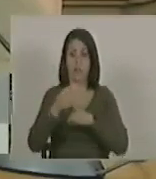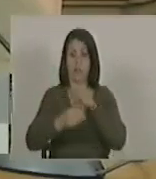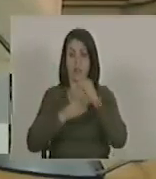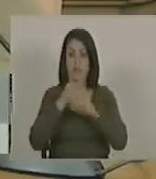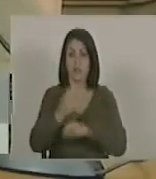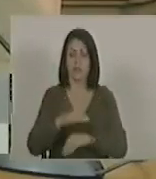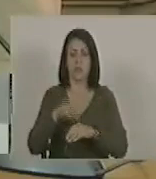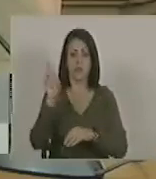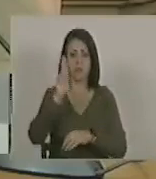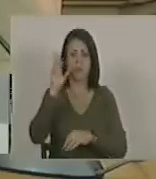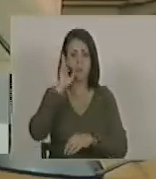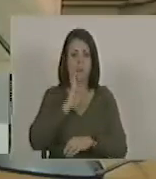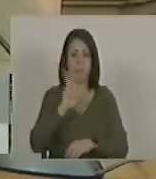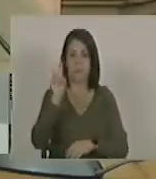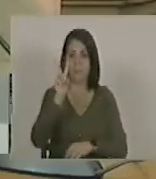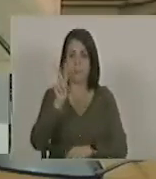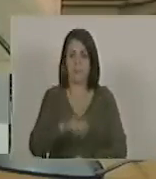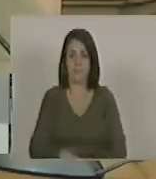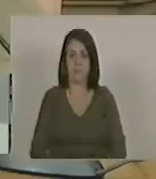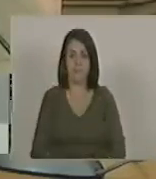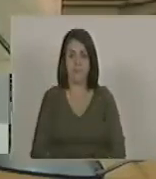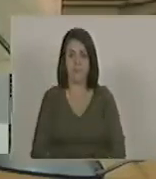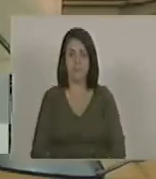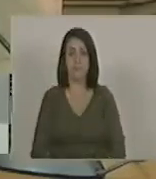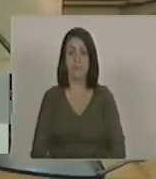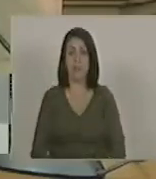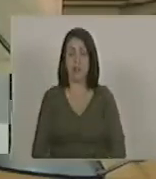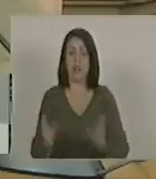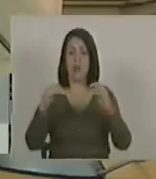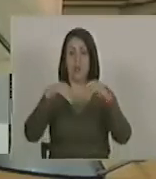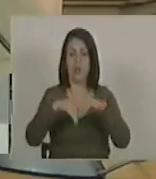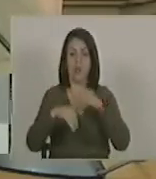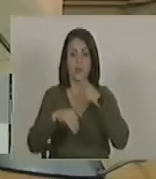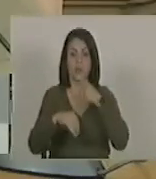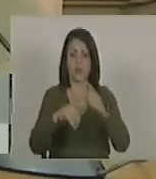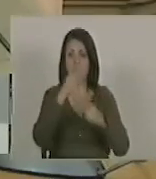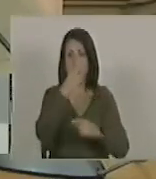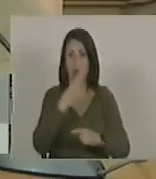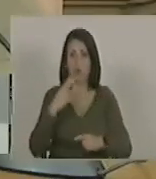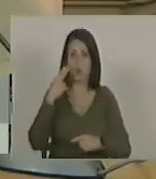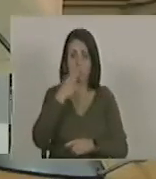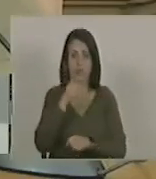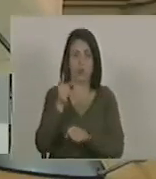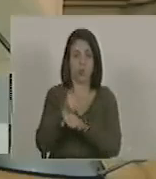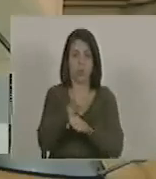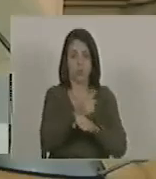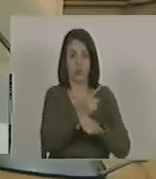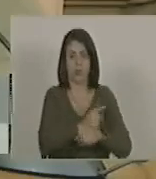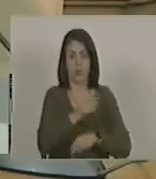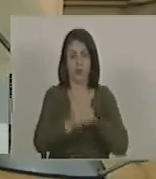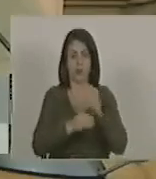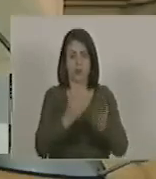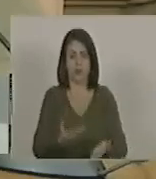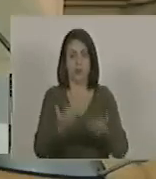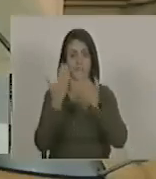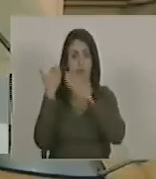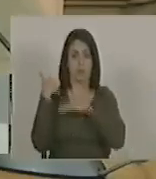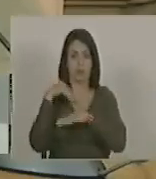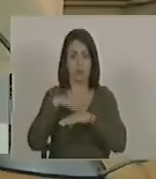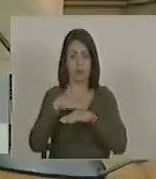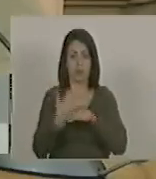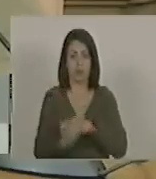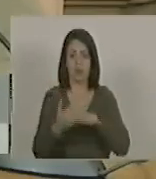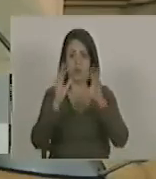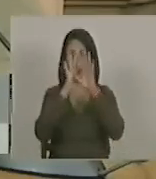generados en la República Bolivariana de Venezuela, conforme a los compromisos y obligaciones asumidos en el marco de